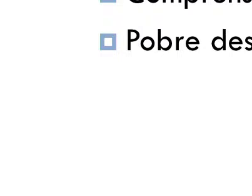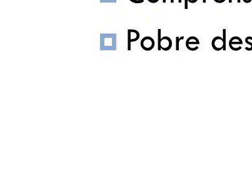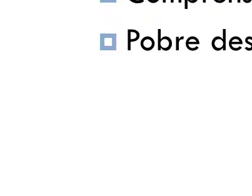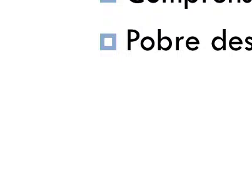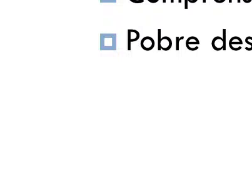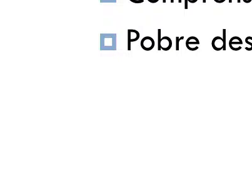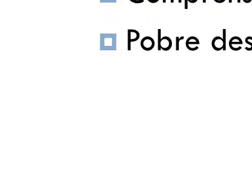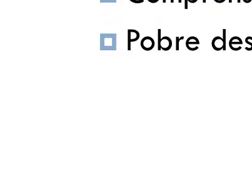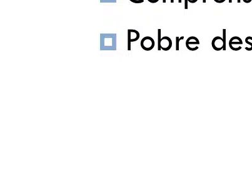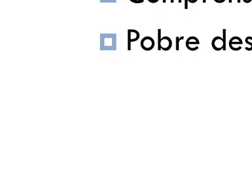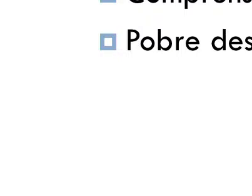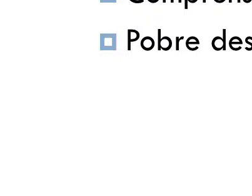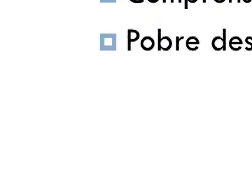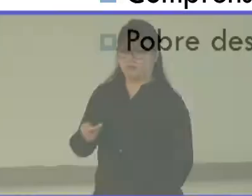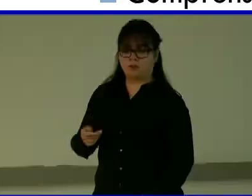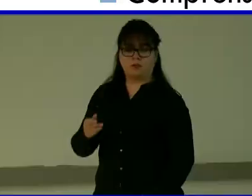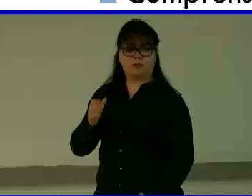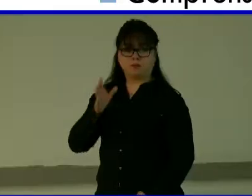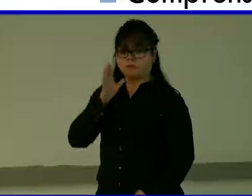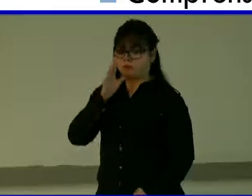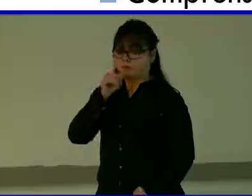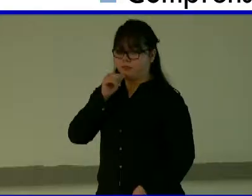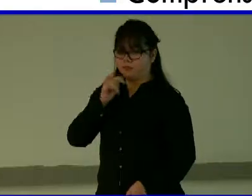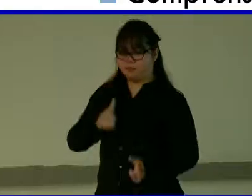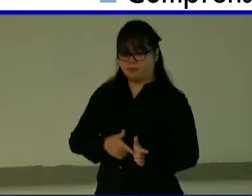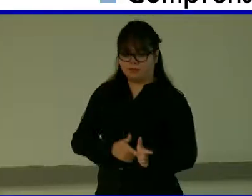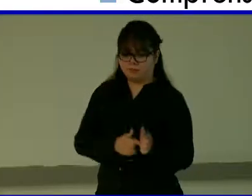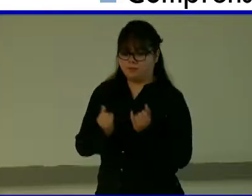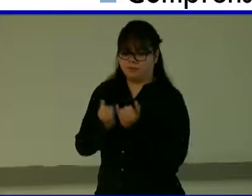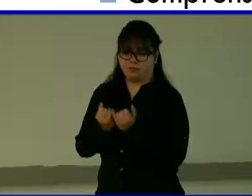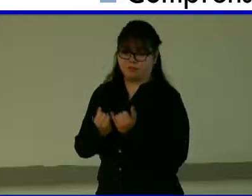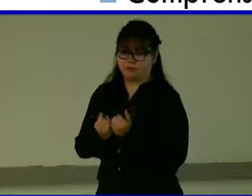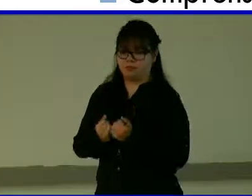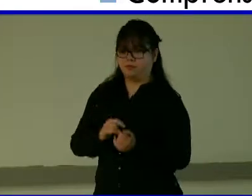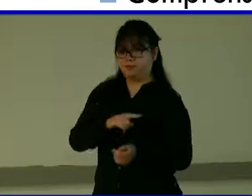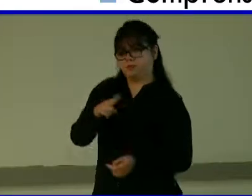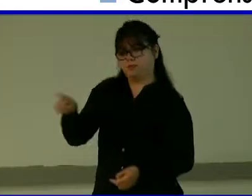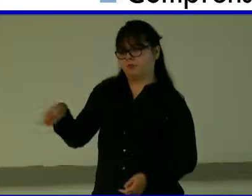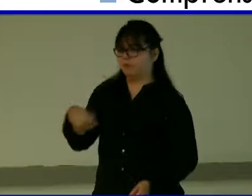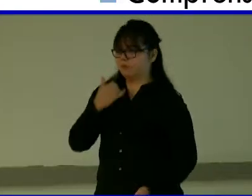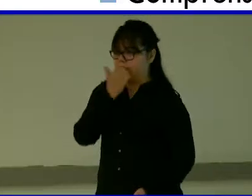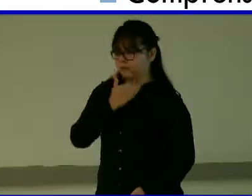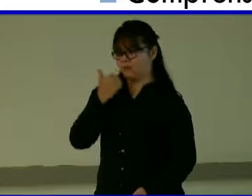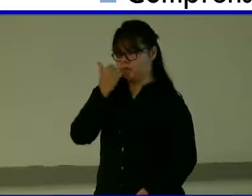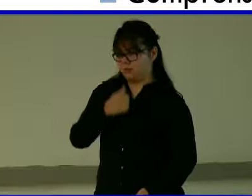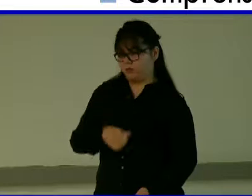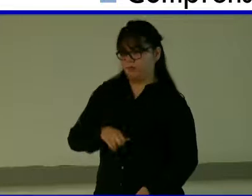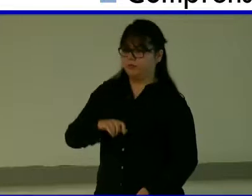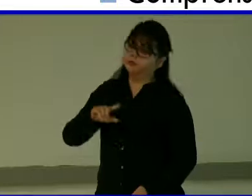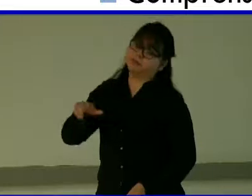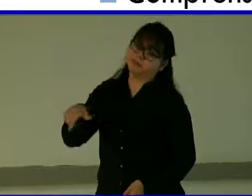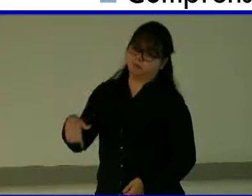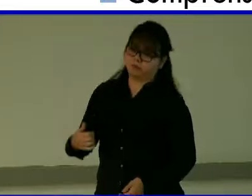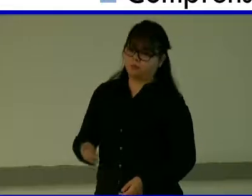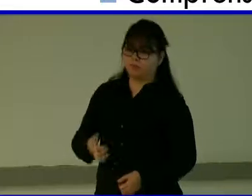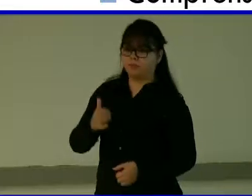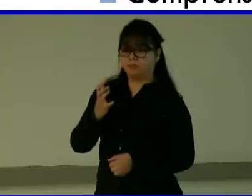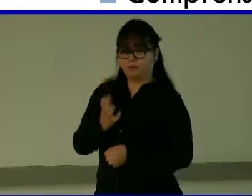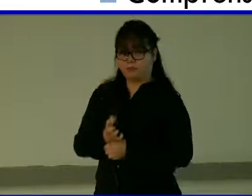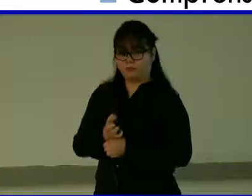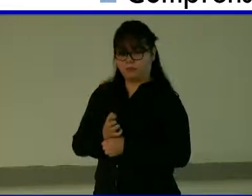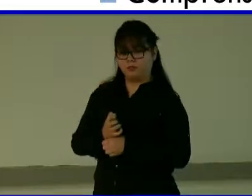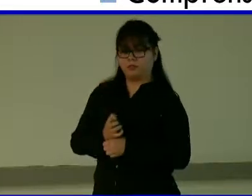de información general va a estar afectado también. Después del 5º grado, la mayor parte del vocabulario que nosotros adquirimos es a